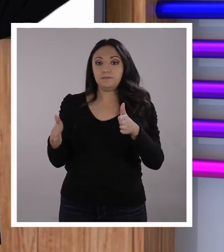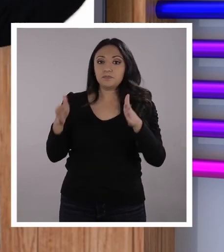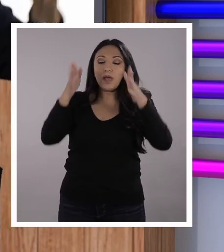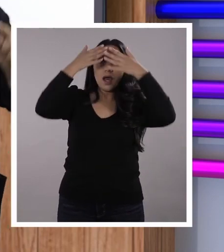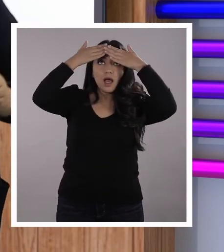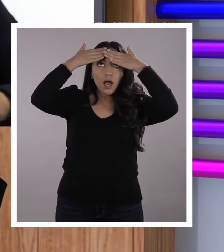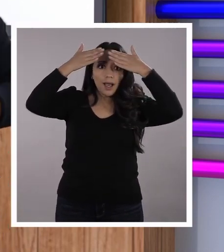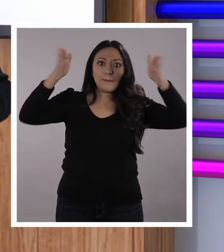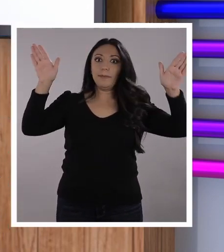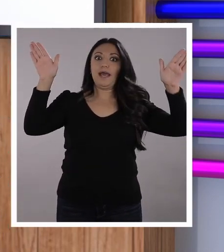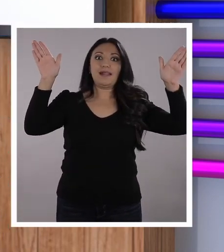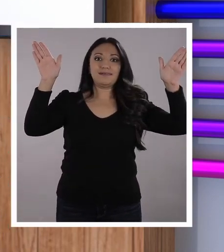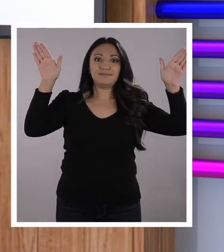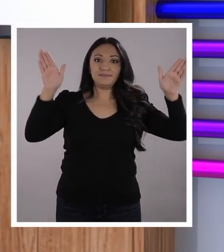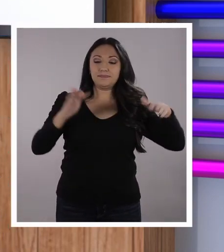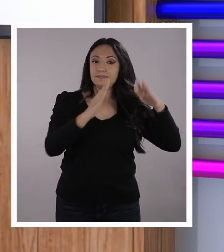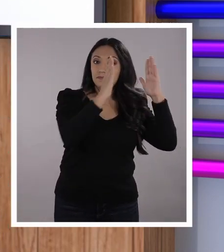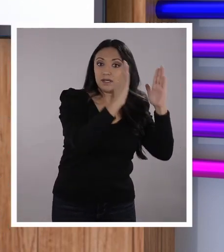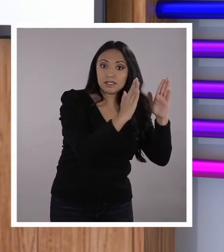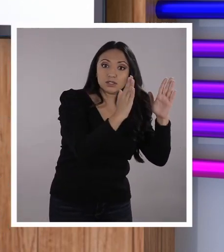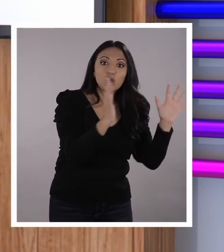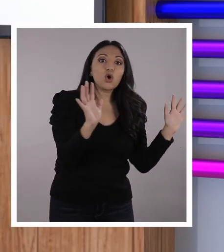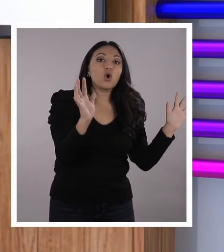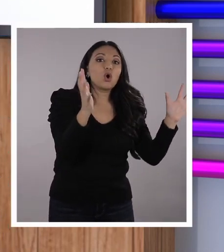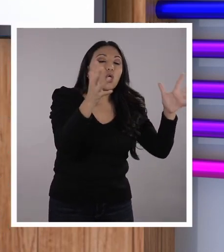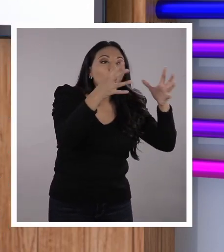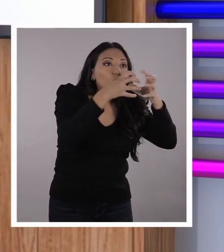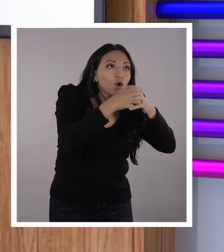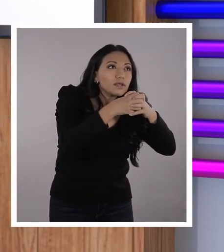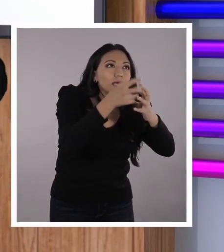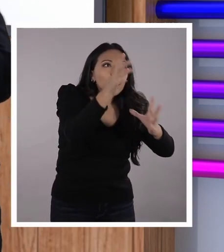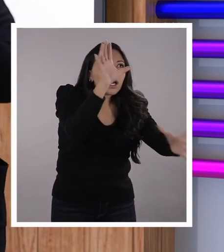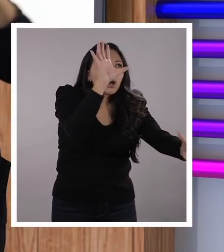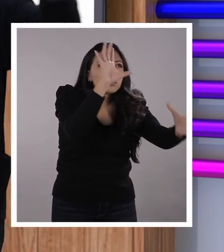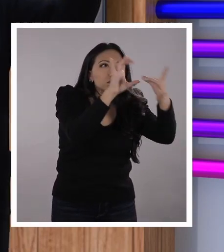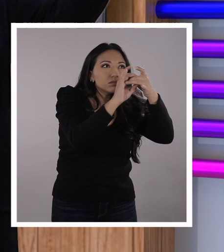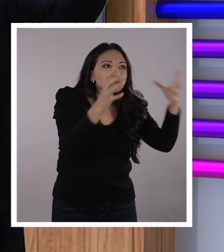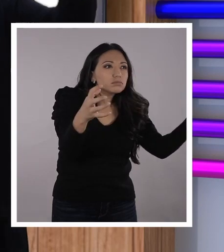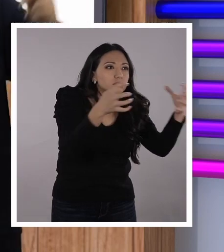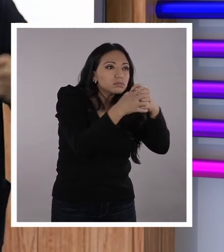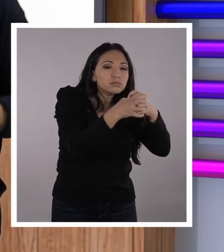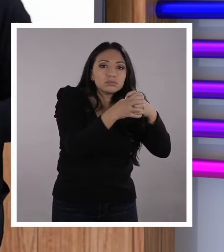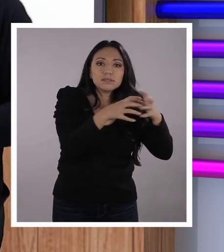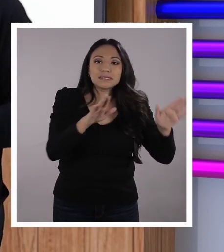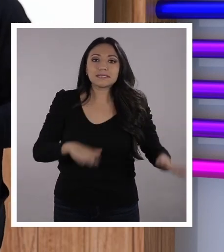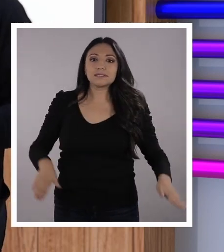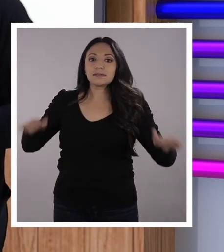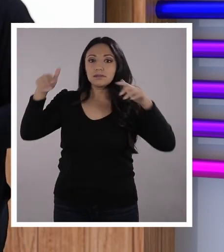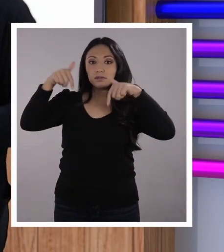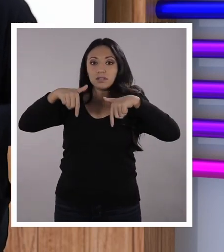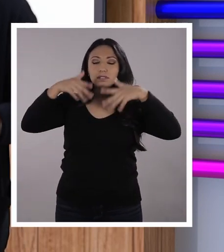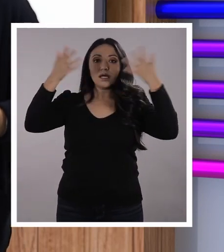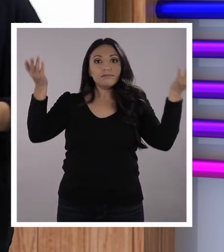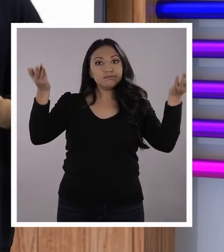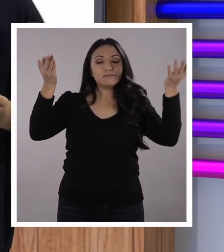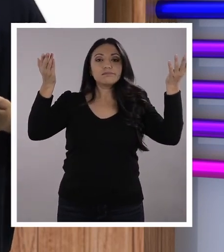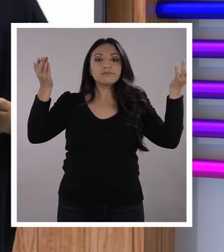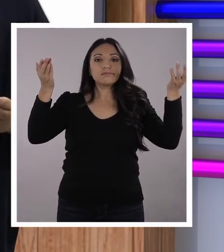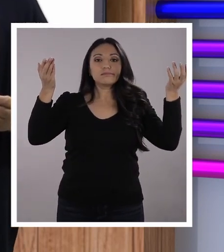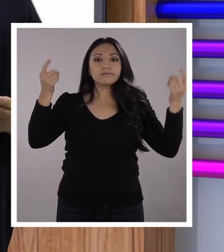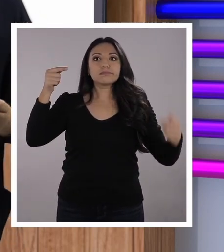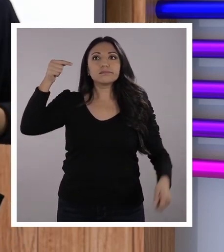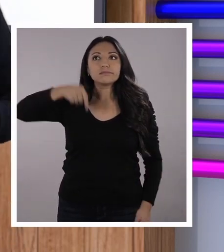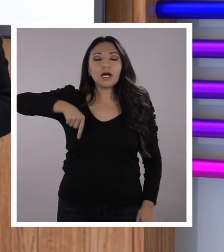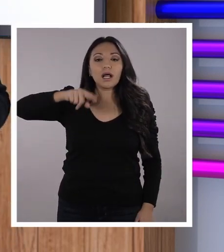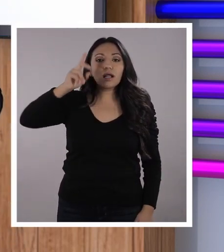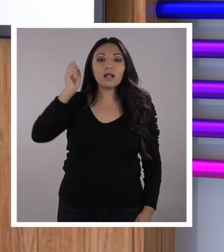ampliar. Esta nos invita a conectar, esta a ampliar. ¿Qué ideas